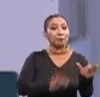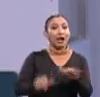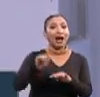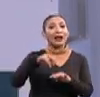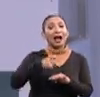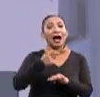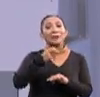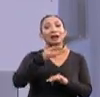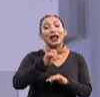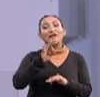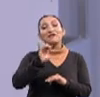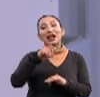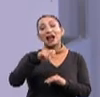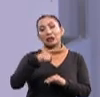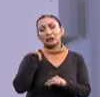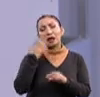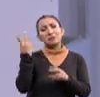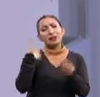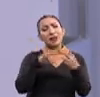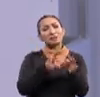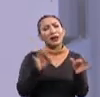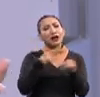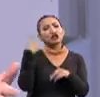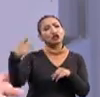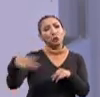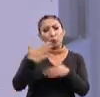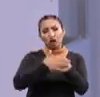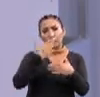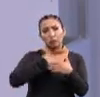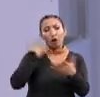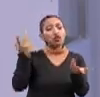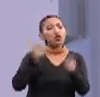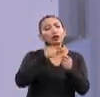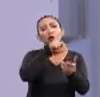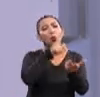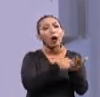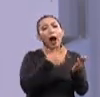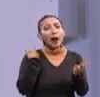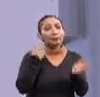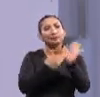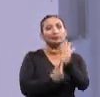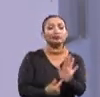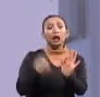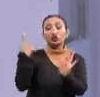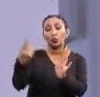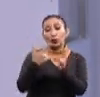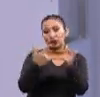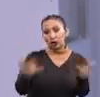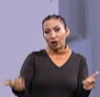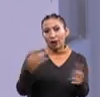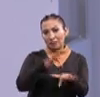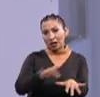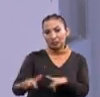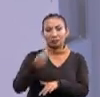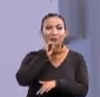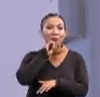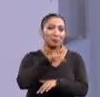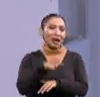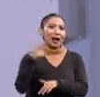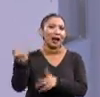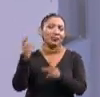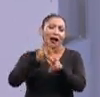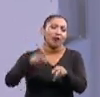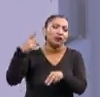Ana Gabriela Fernández. Ella nos viene a platicar sobre sus próximas presentaciones, su carrera como pianista y por supuesto también